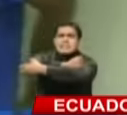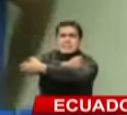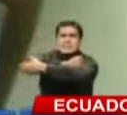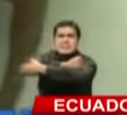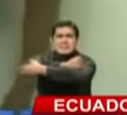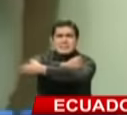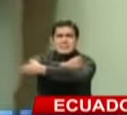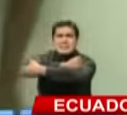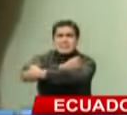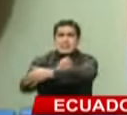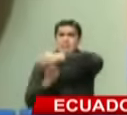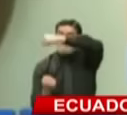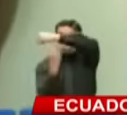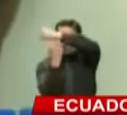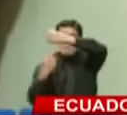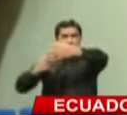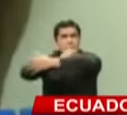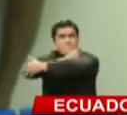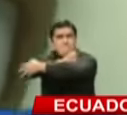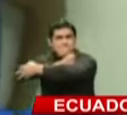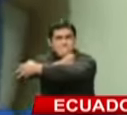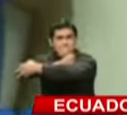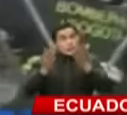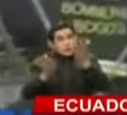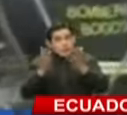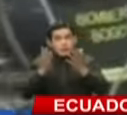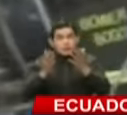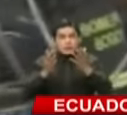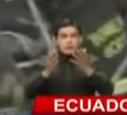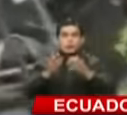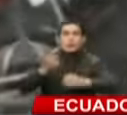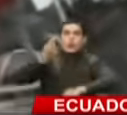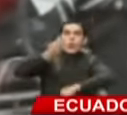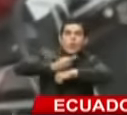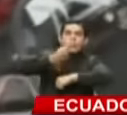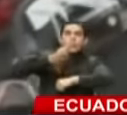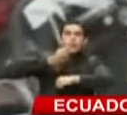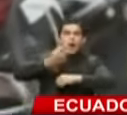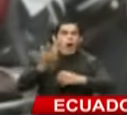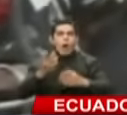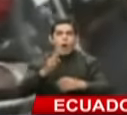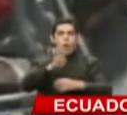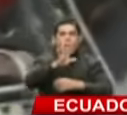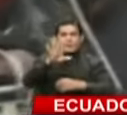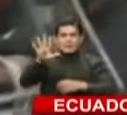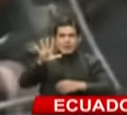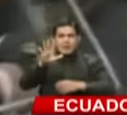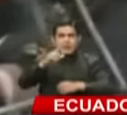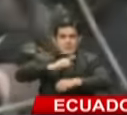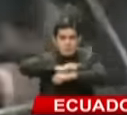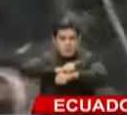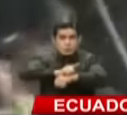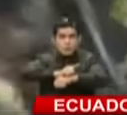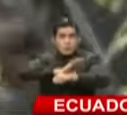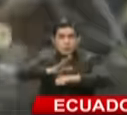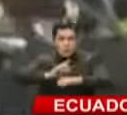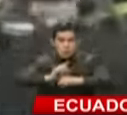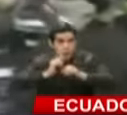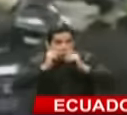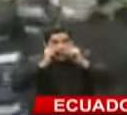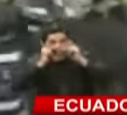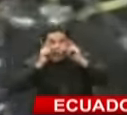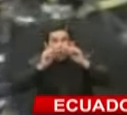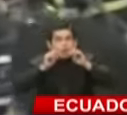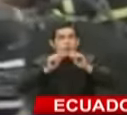están para adelante. Me sostuve ahí bien, me prendí, nunca me solté. Tras la catástrofe, Pablo Córdoba estuvo inconsciente 45